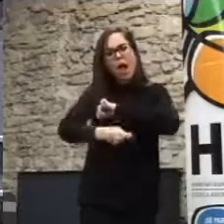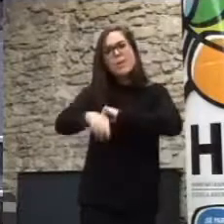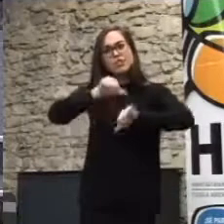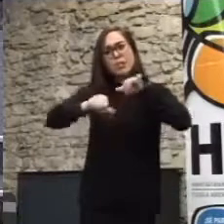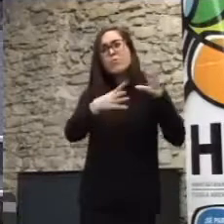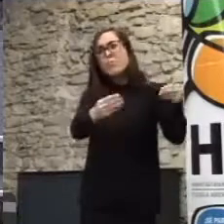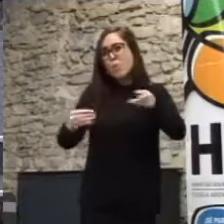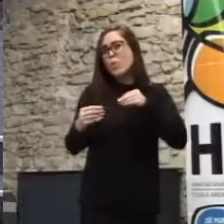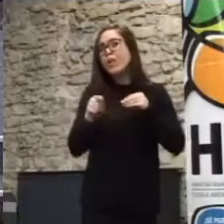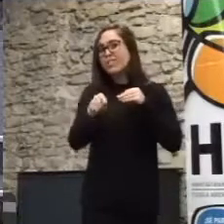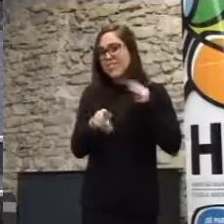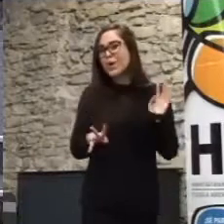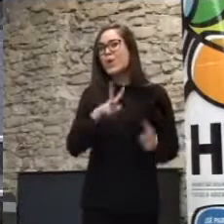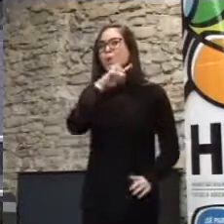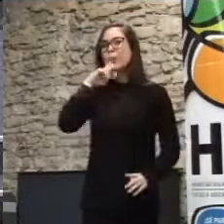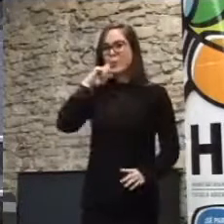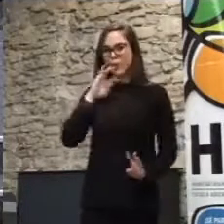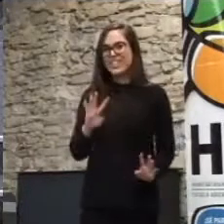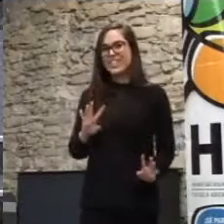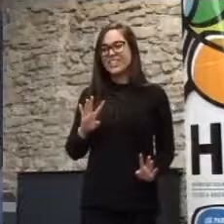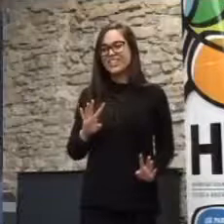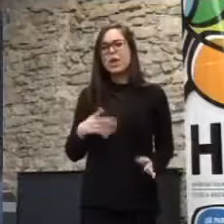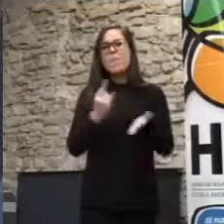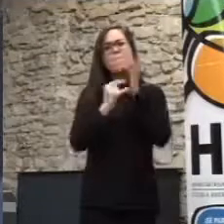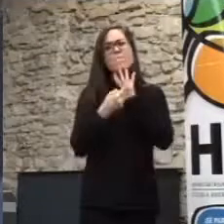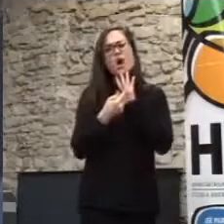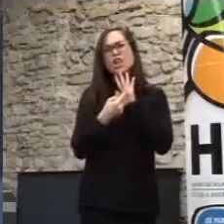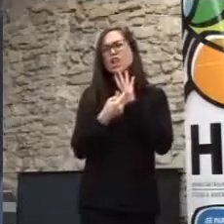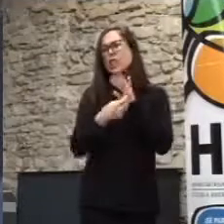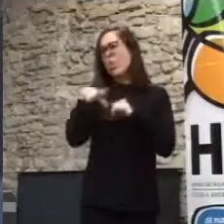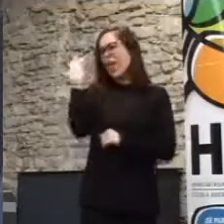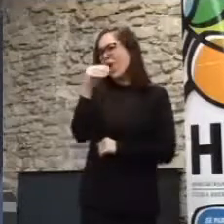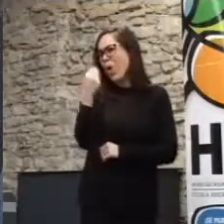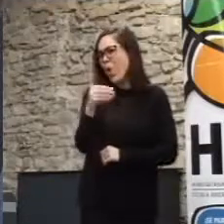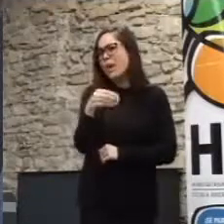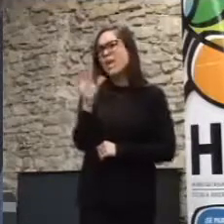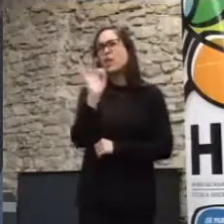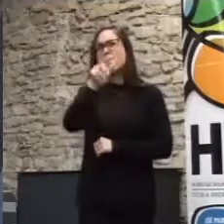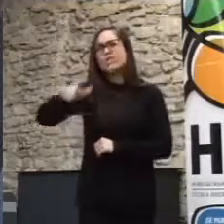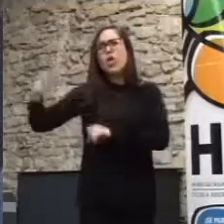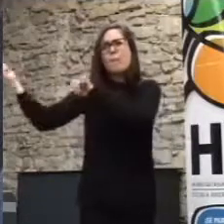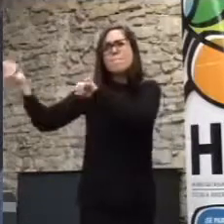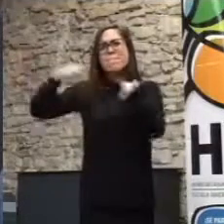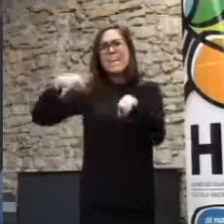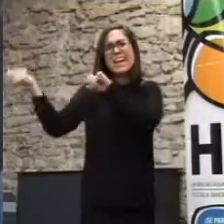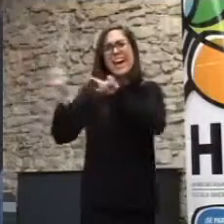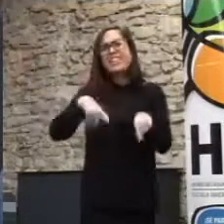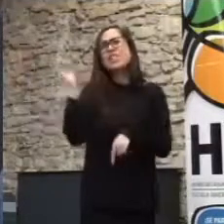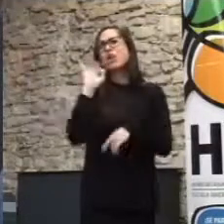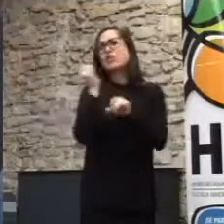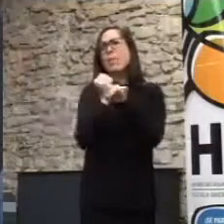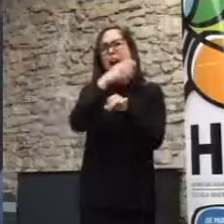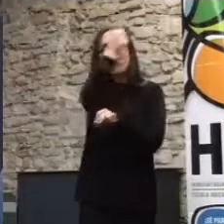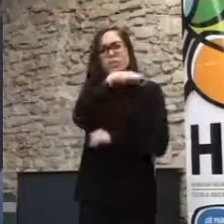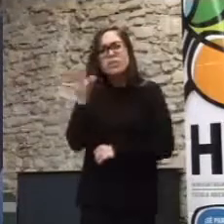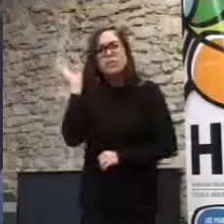valorar, muy rico. Existen centenares de iniciativas sociales de jóvenes, de personas inmigrantes, de trabajadores y